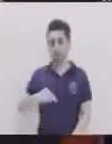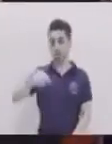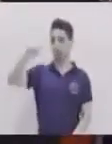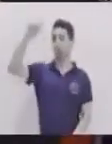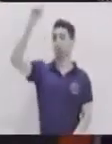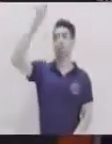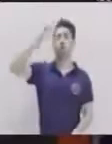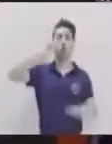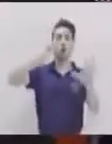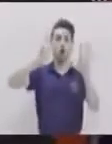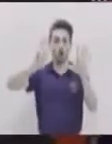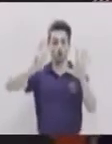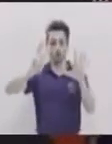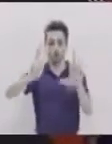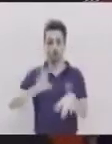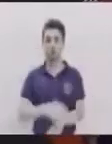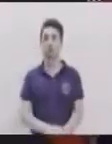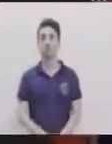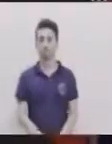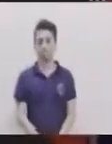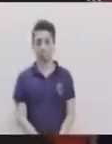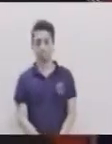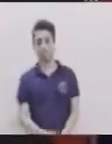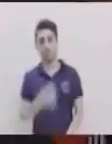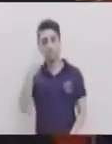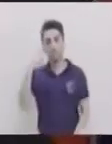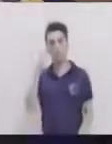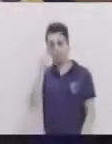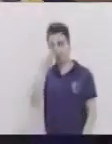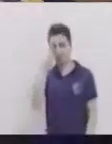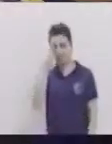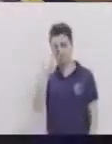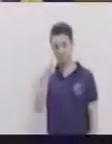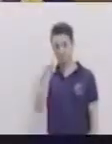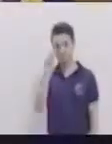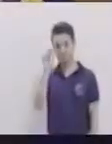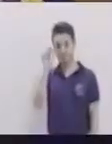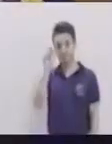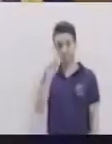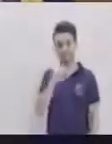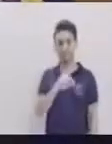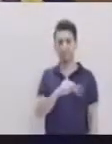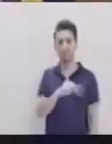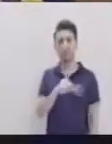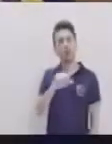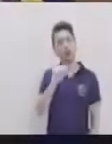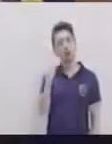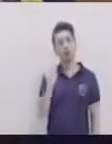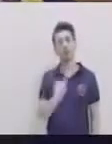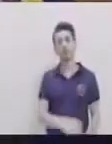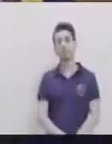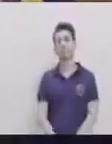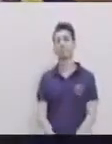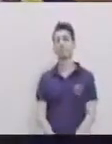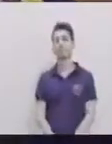utilizamos el mayor número de círculos de papel. Muy bien. Otra pregunta.